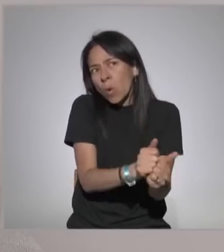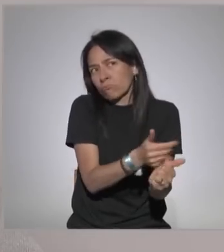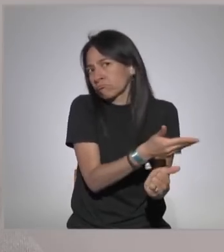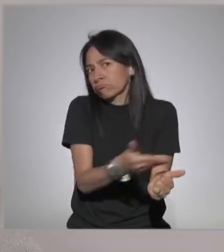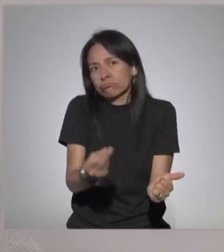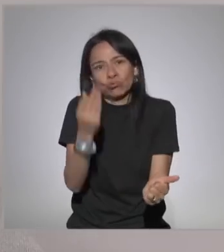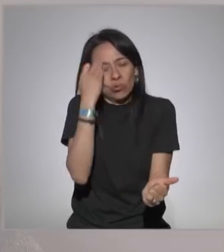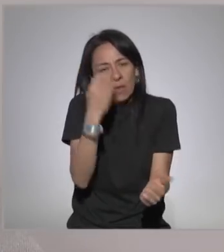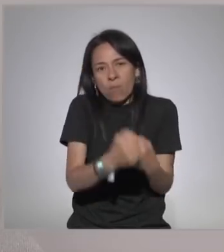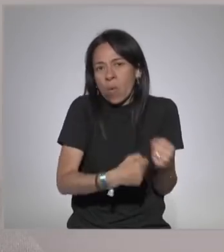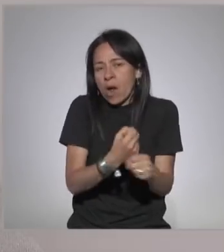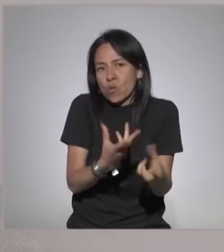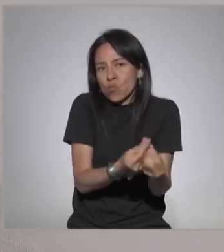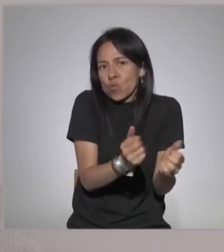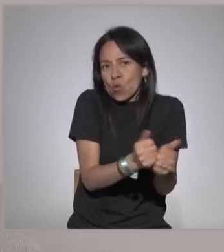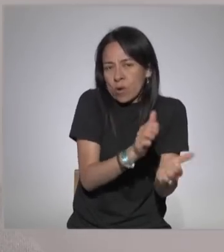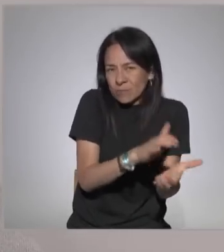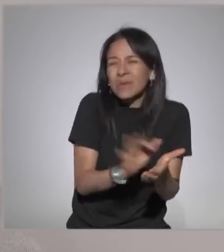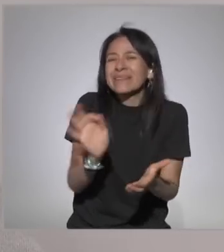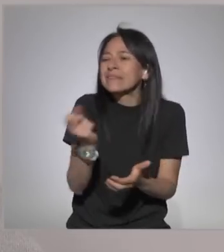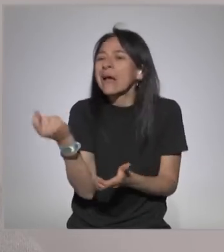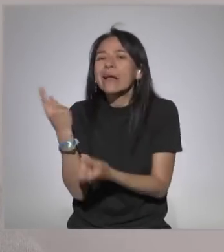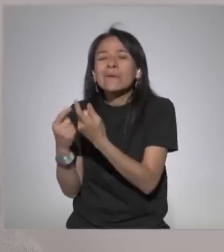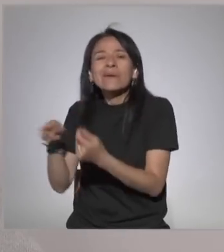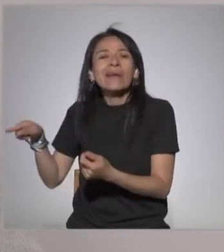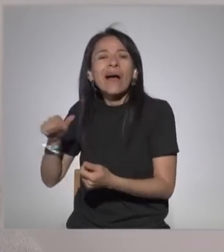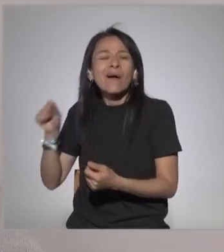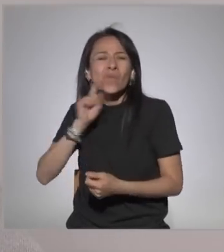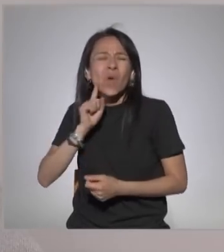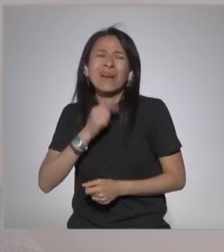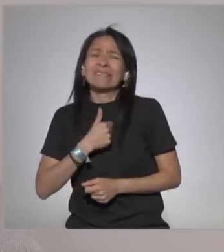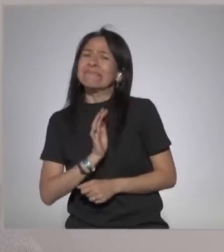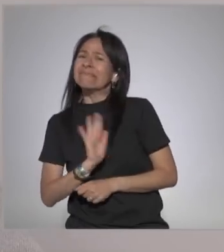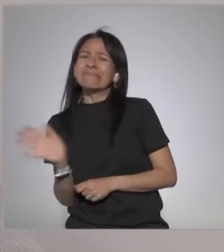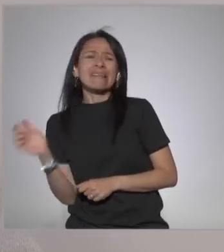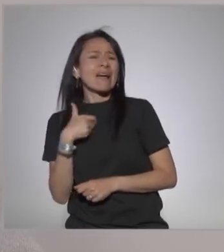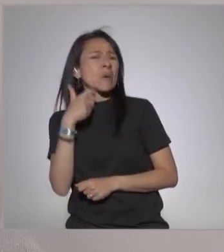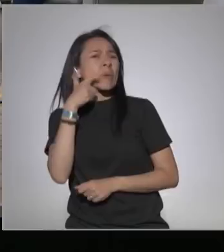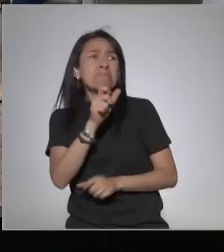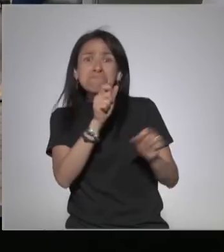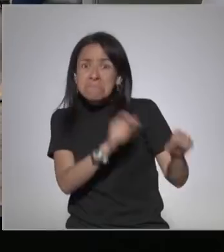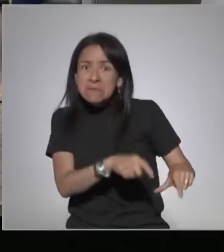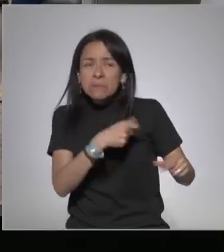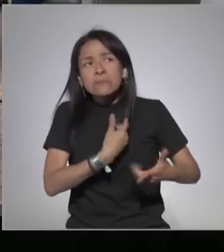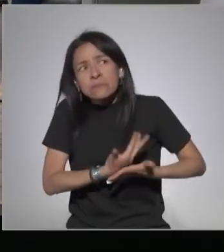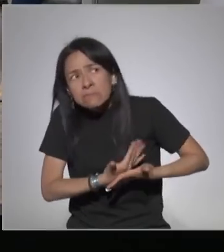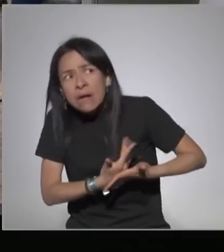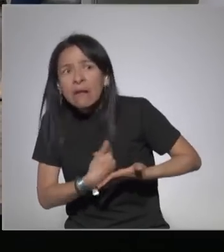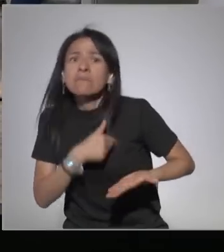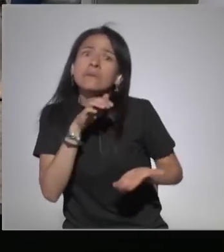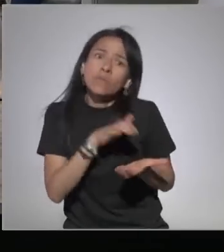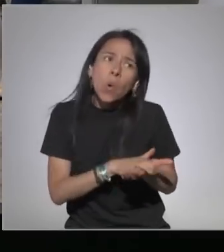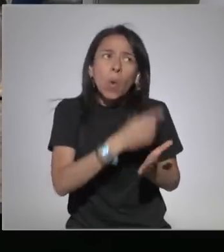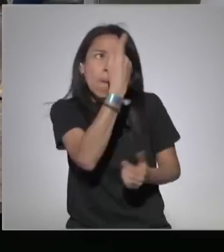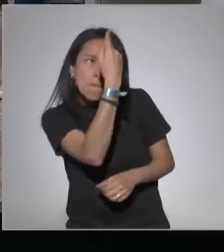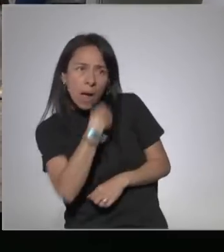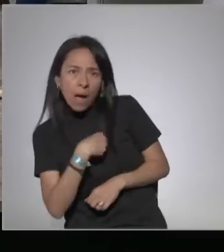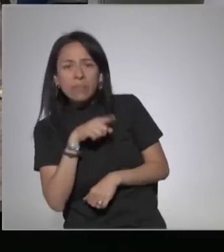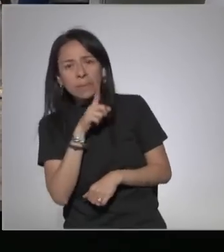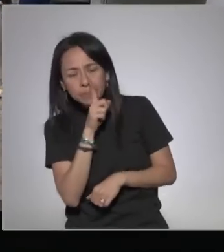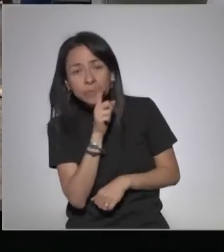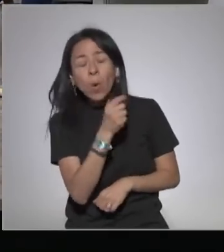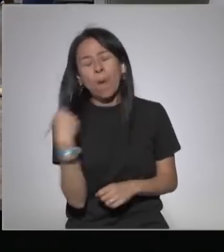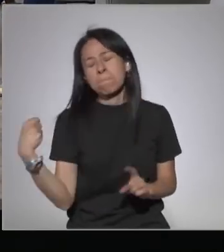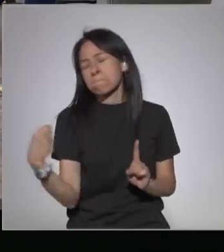ejemplo, de las mujeres, diciendo, ya no quiero volver a ser alguien que se someta a la decisión de su marido, incluso alguien a quien golpeen, alguien a quien